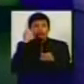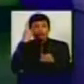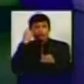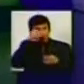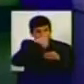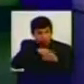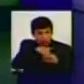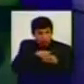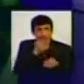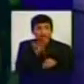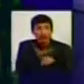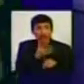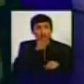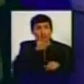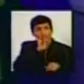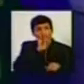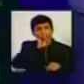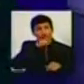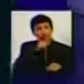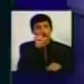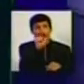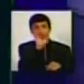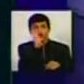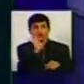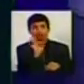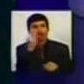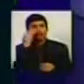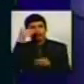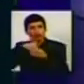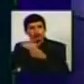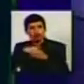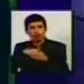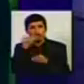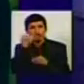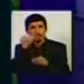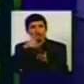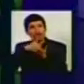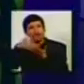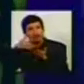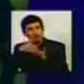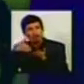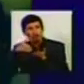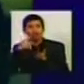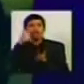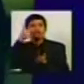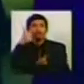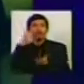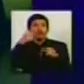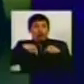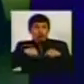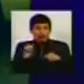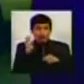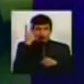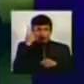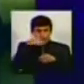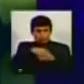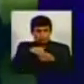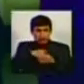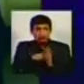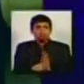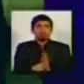primera vuelta cincuenta coma seis por ciento Porque votaron casi 6 millones 700.000 personas y de esta abstención de la segunda vuelta